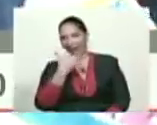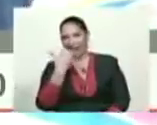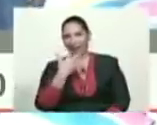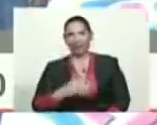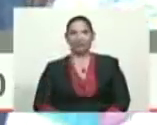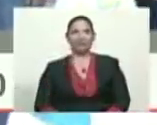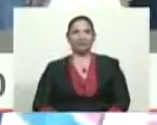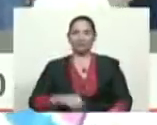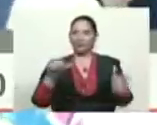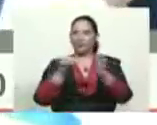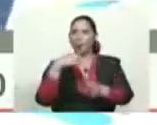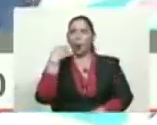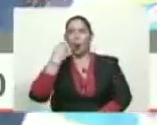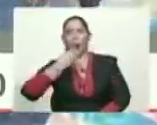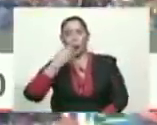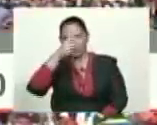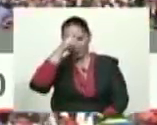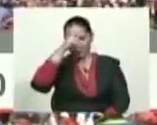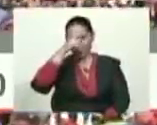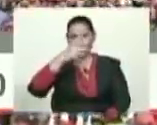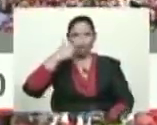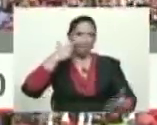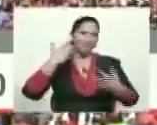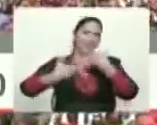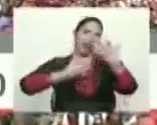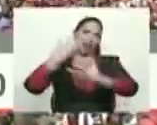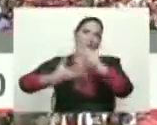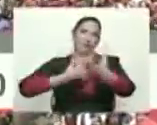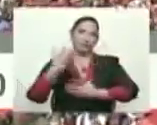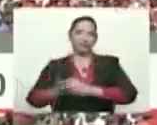juventud? ¿Dónde está la juventud de Falcón?